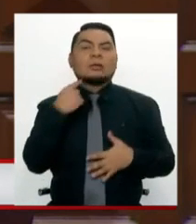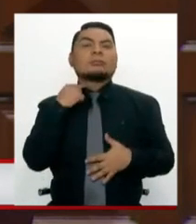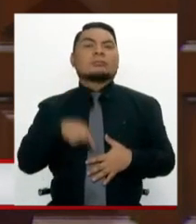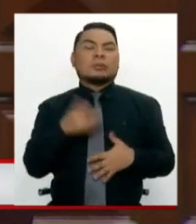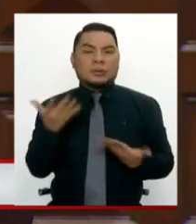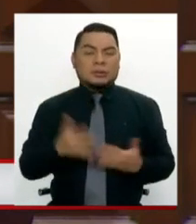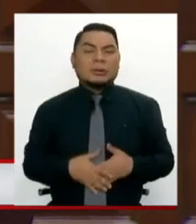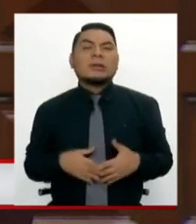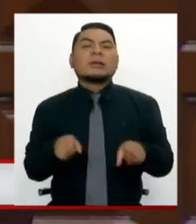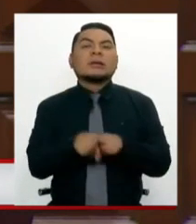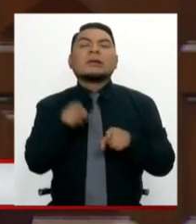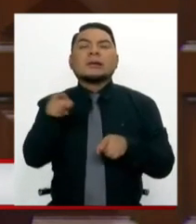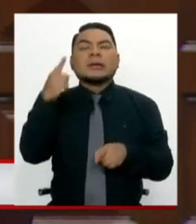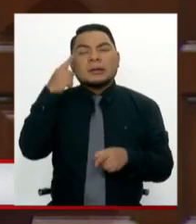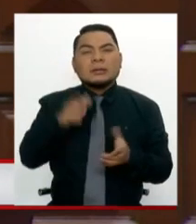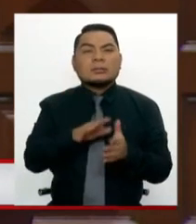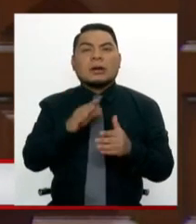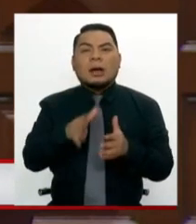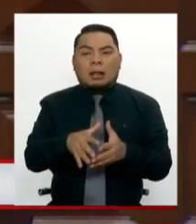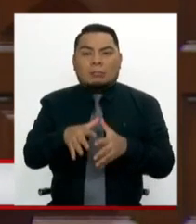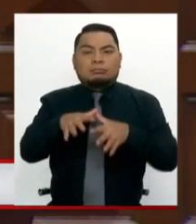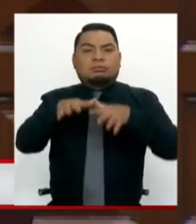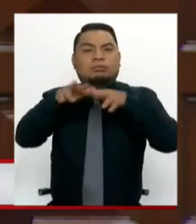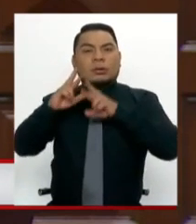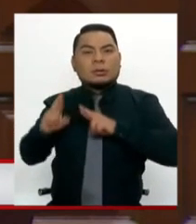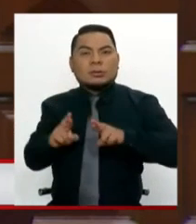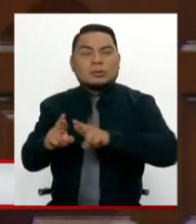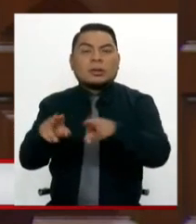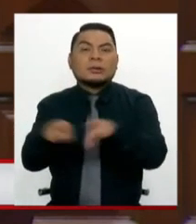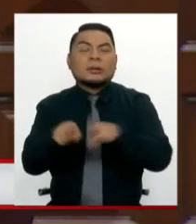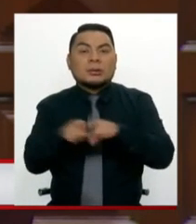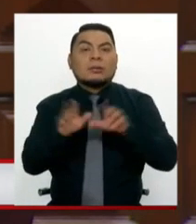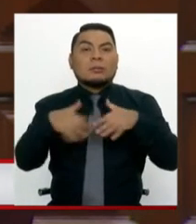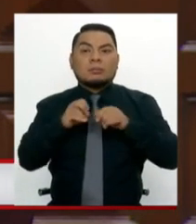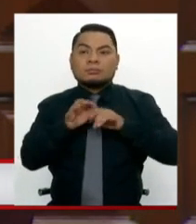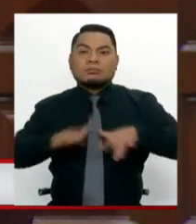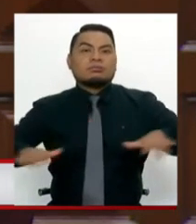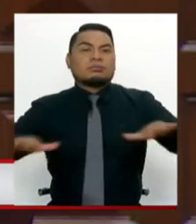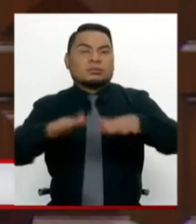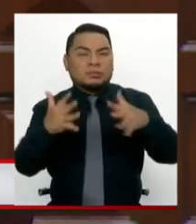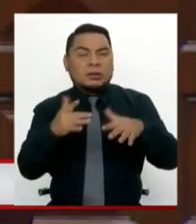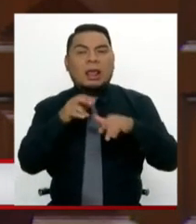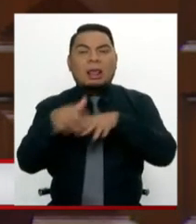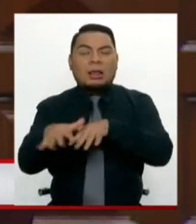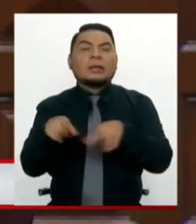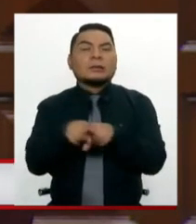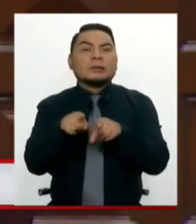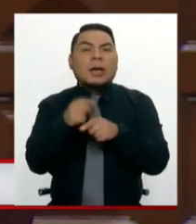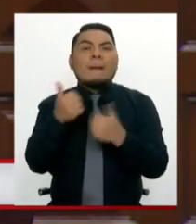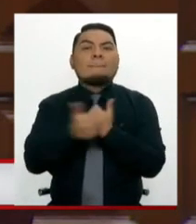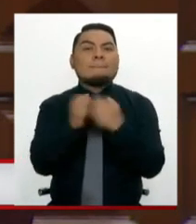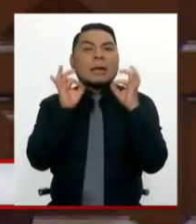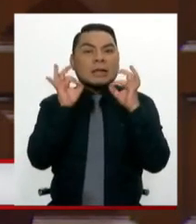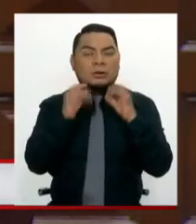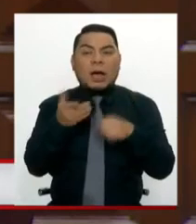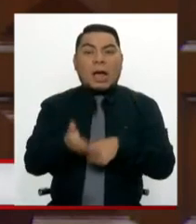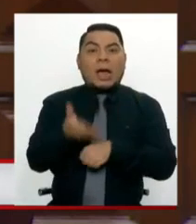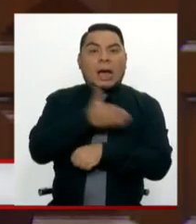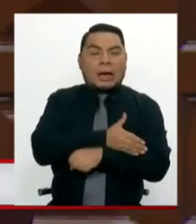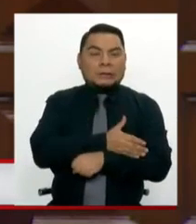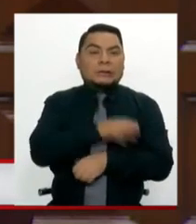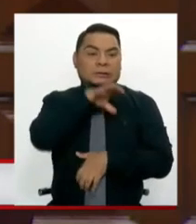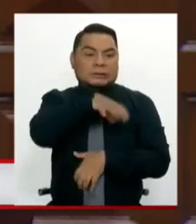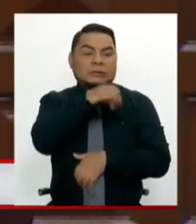afectados a causa de las crecidas de los ríos y su posible activación de quebradas, así como su nivel de peligrosidad.